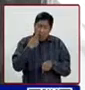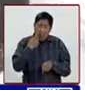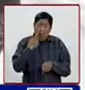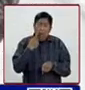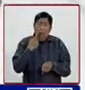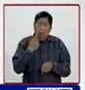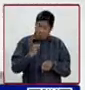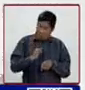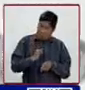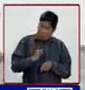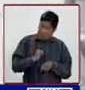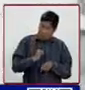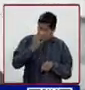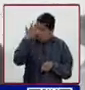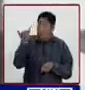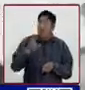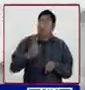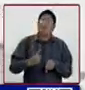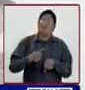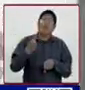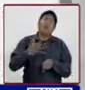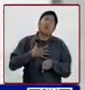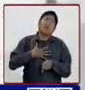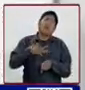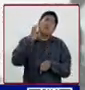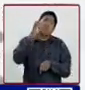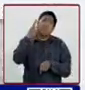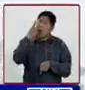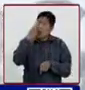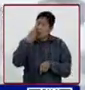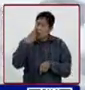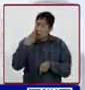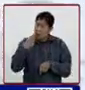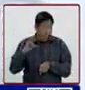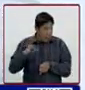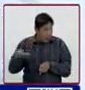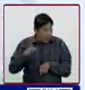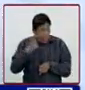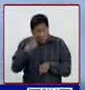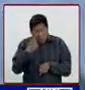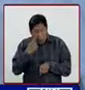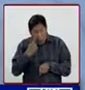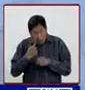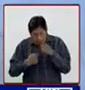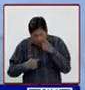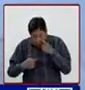la tengo que soltar yo también. Porque cada vez que mi mamá llora, yo también tengo que llorar.